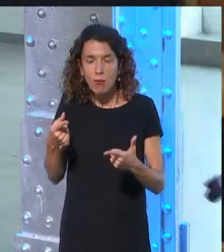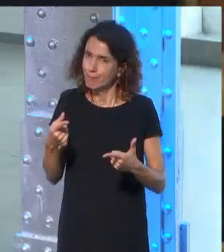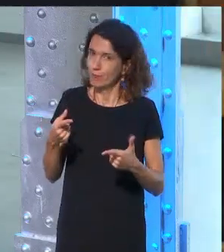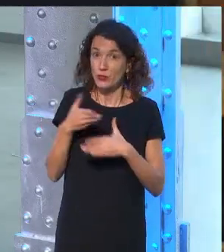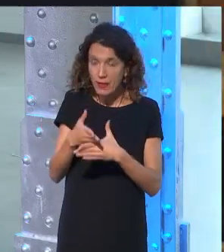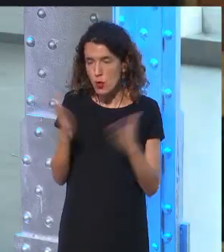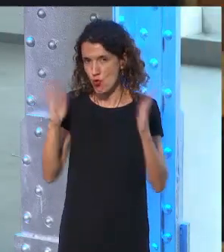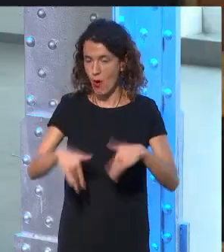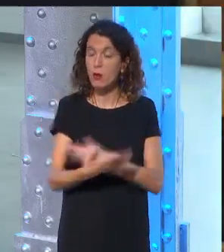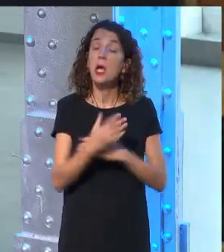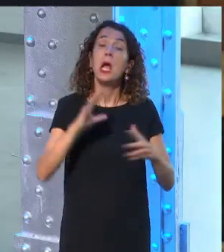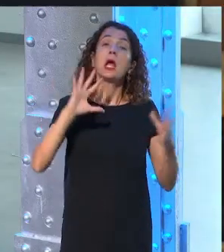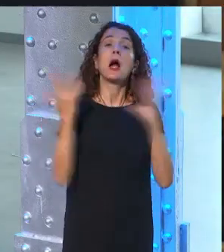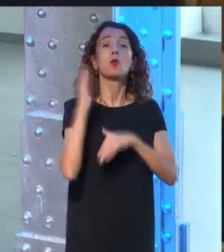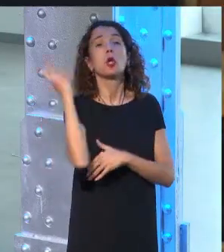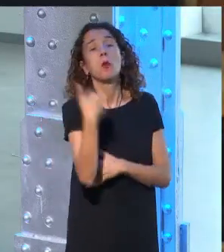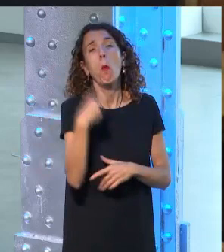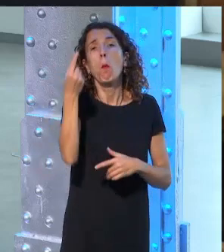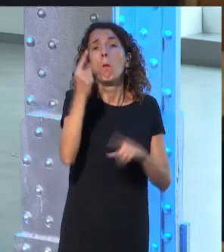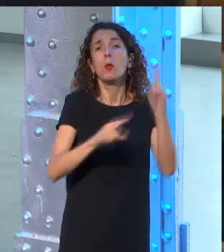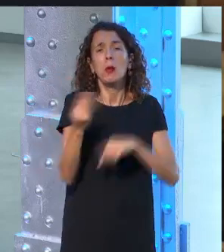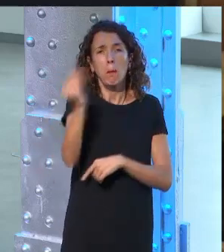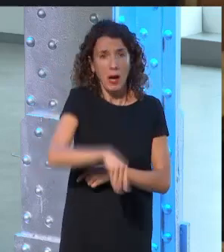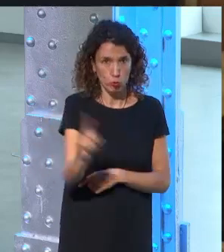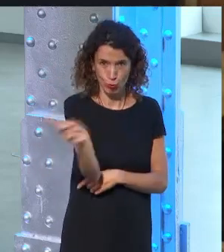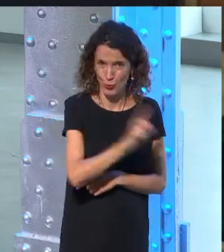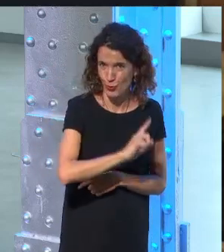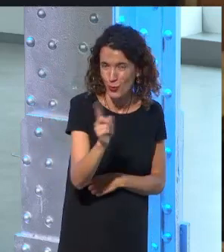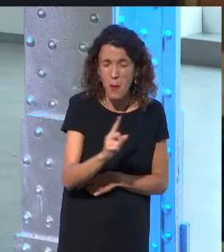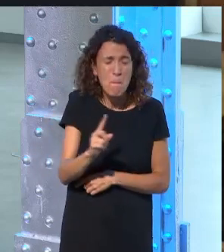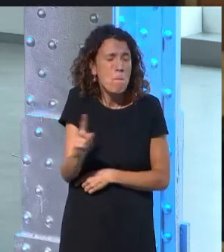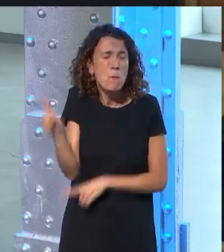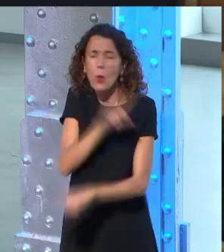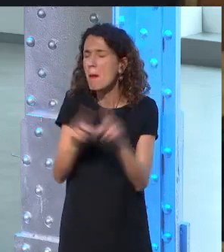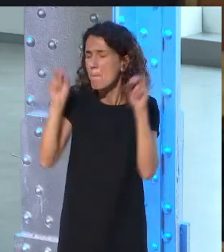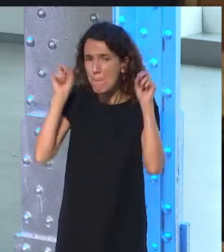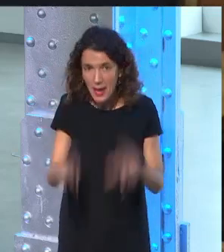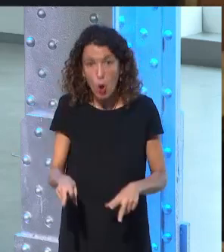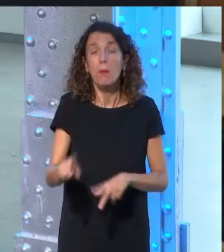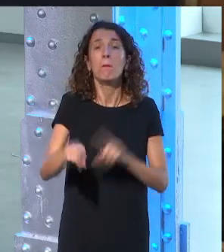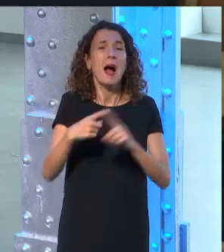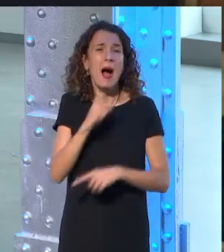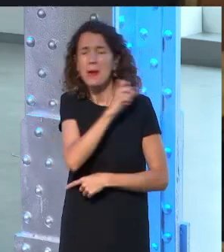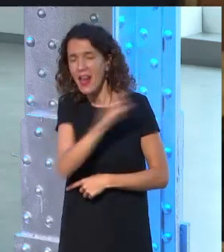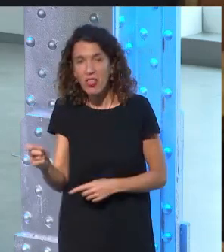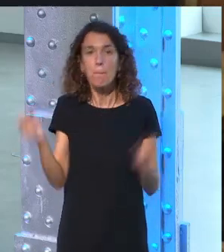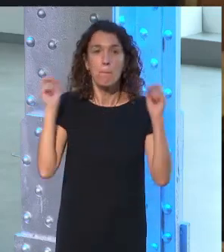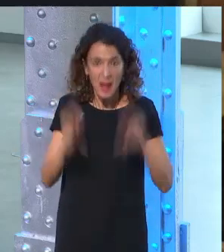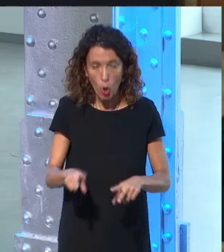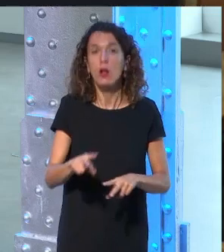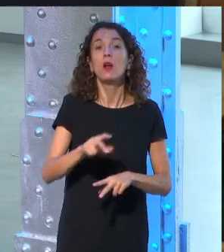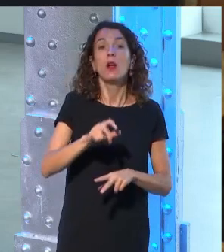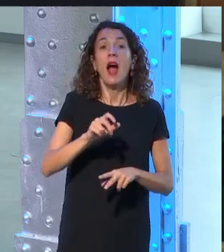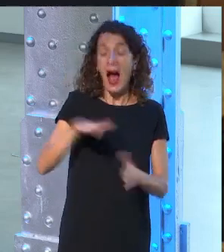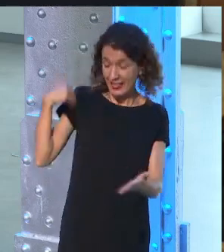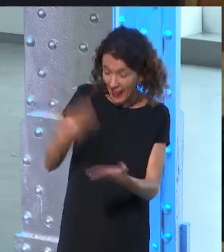no es que el cambio climático sea un problema más, no. Es que es el mayor problema y la mayor amenaza a la que nunca se ha